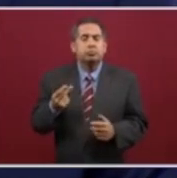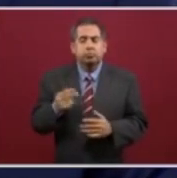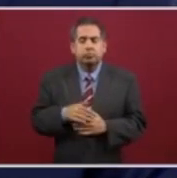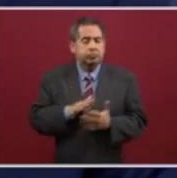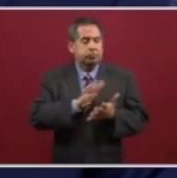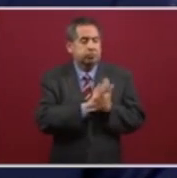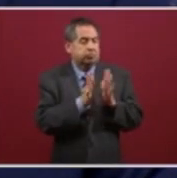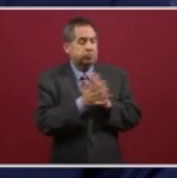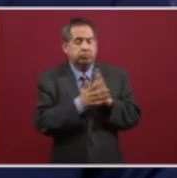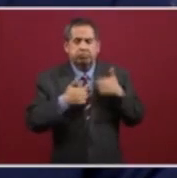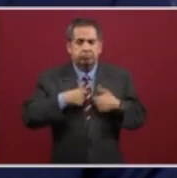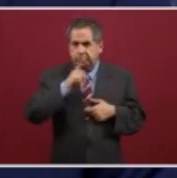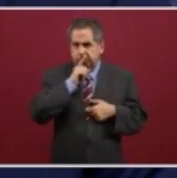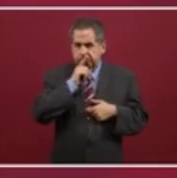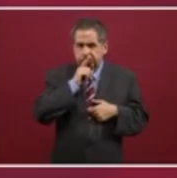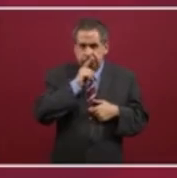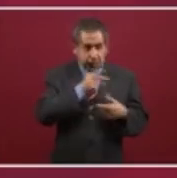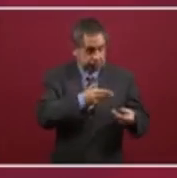cómplices,